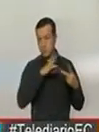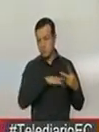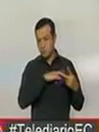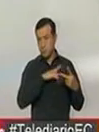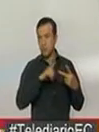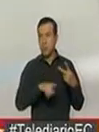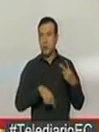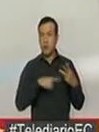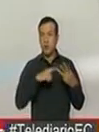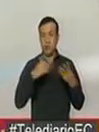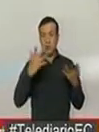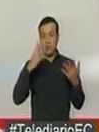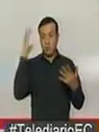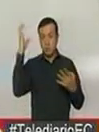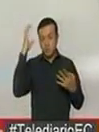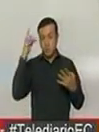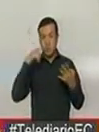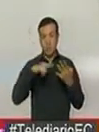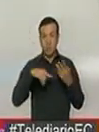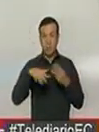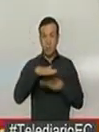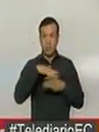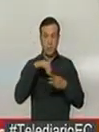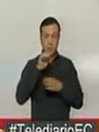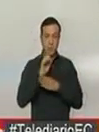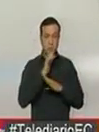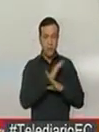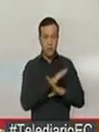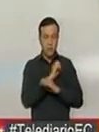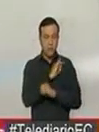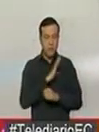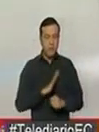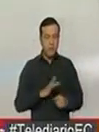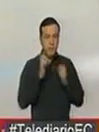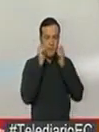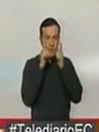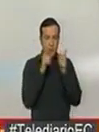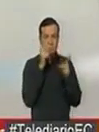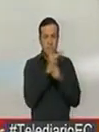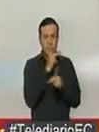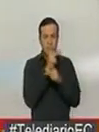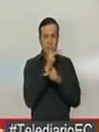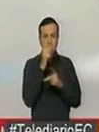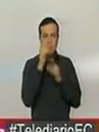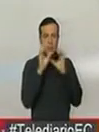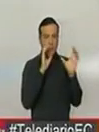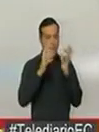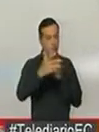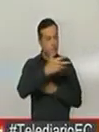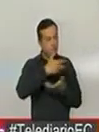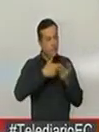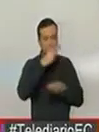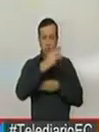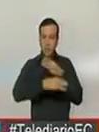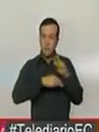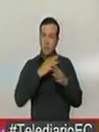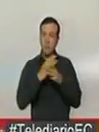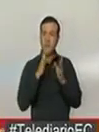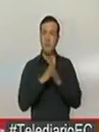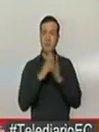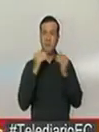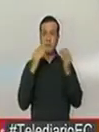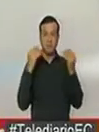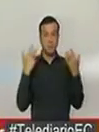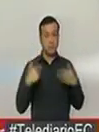una noticia posiblemente en Colombia. Aquí el tema es que hay que estar prevenidos para cuando esto se suceda, los niveles de comunicación a nivel global son inmensos y